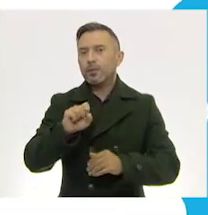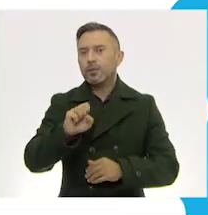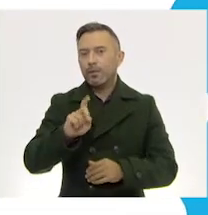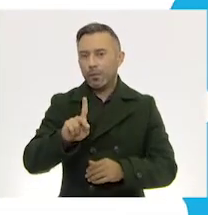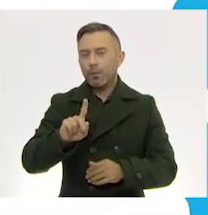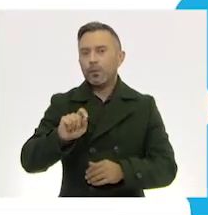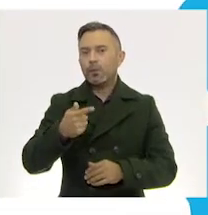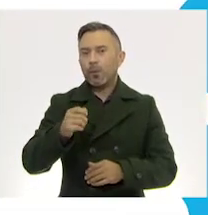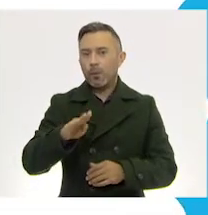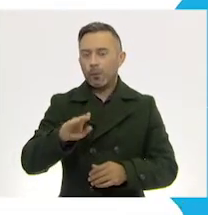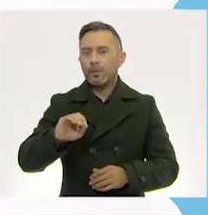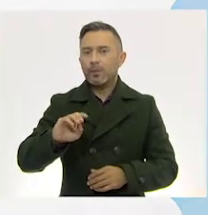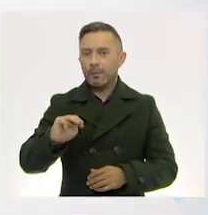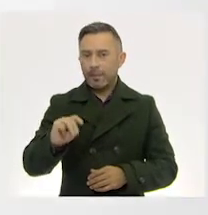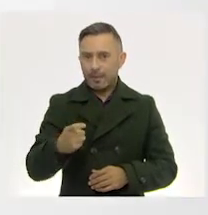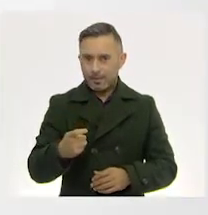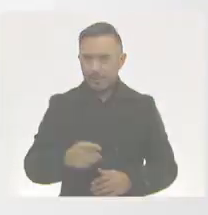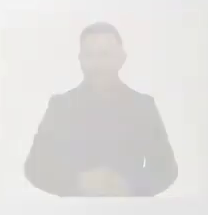.mx